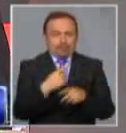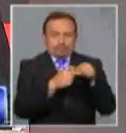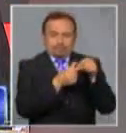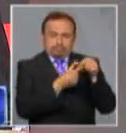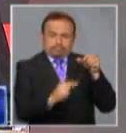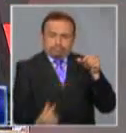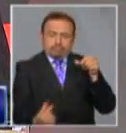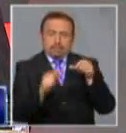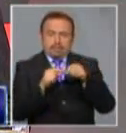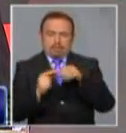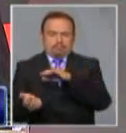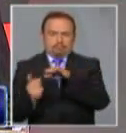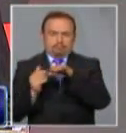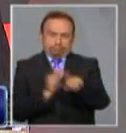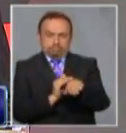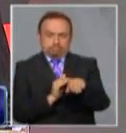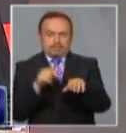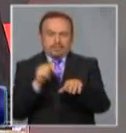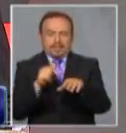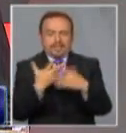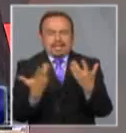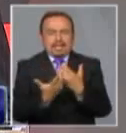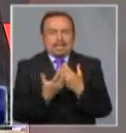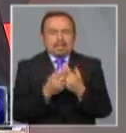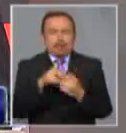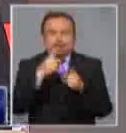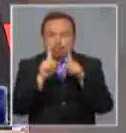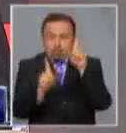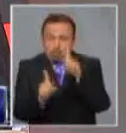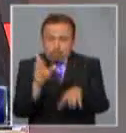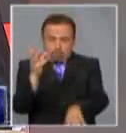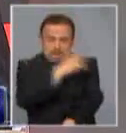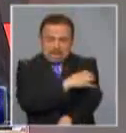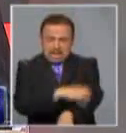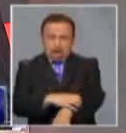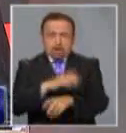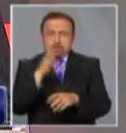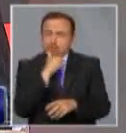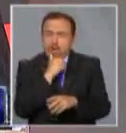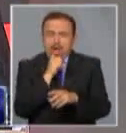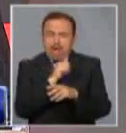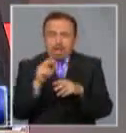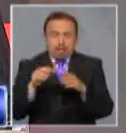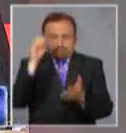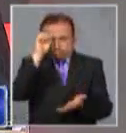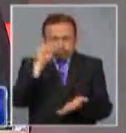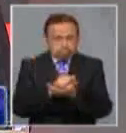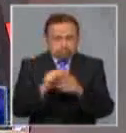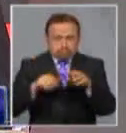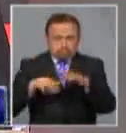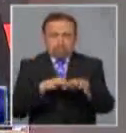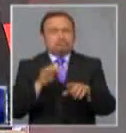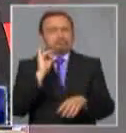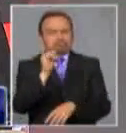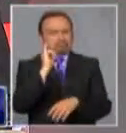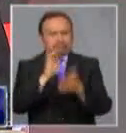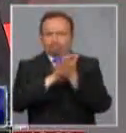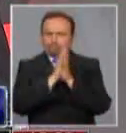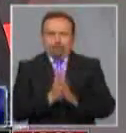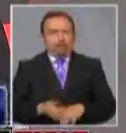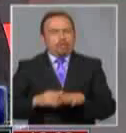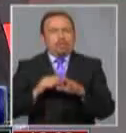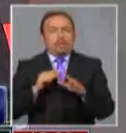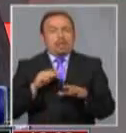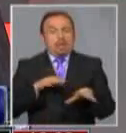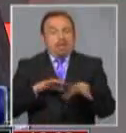nacional no Hub no hubo ninguna región de chile donde no se movilizaron los taxis colectivos ya sea parando sus